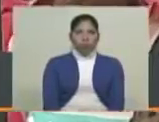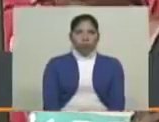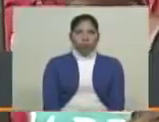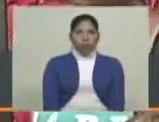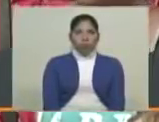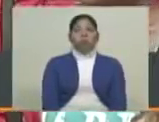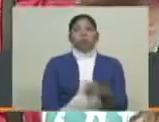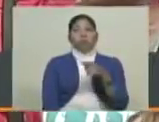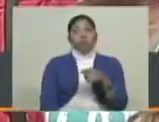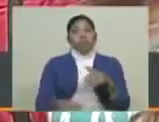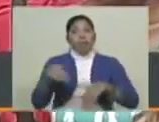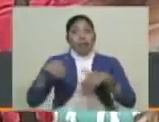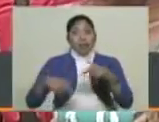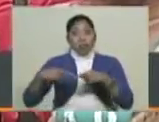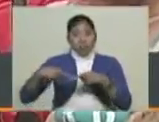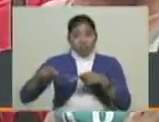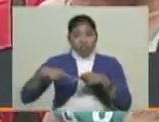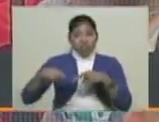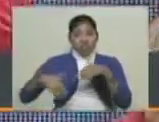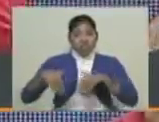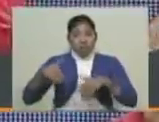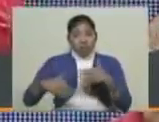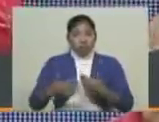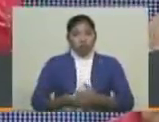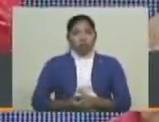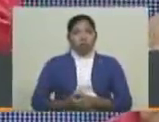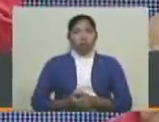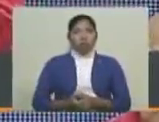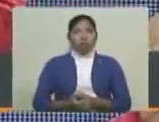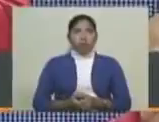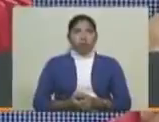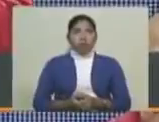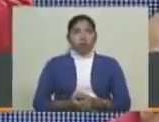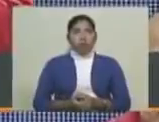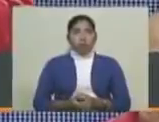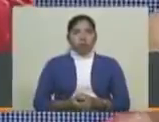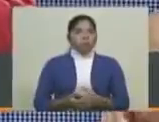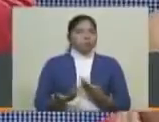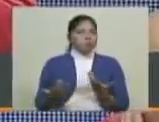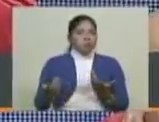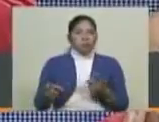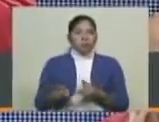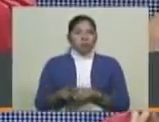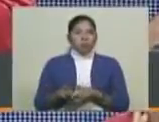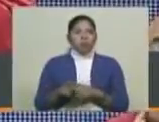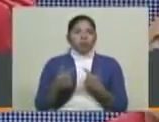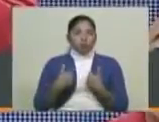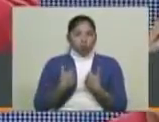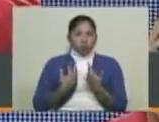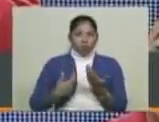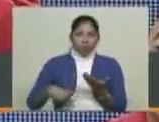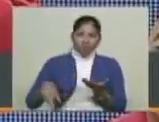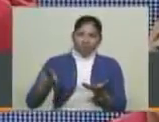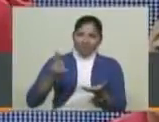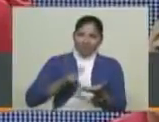Estas elecciones que vienen, elecciones que marcan, yo repito, son